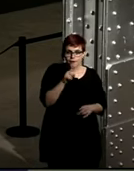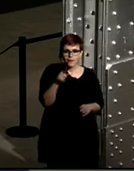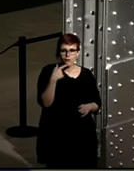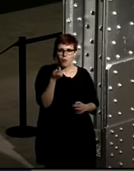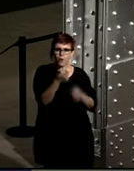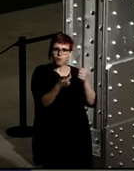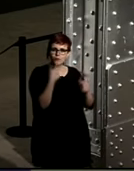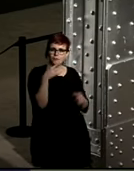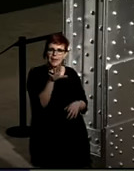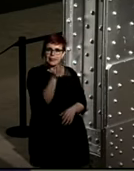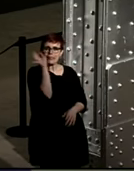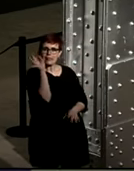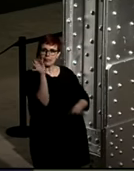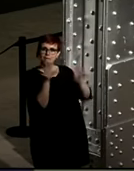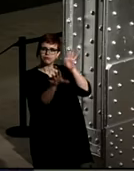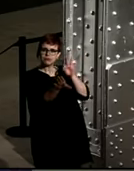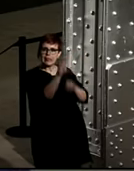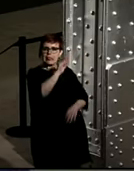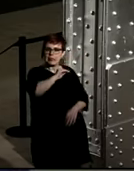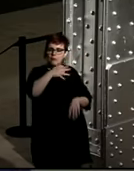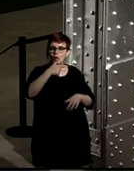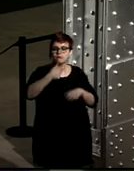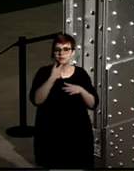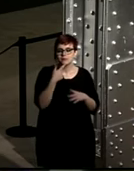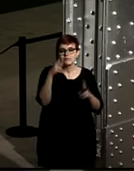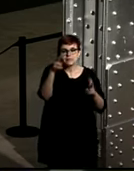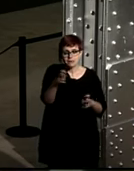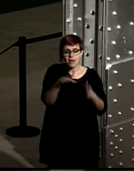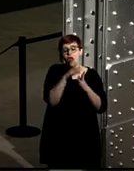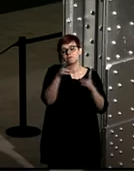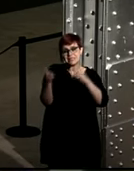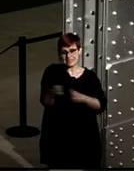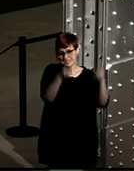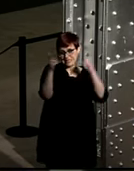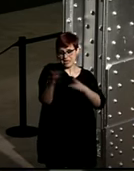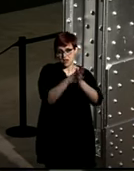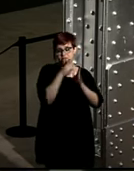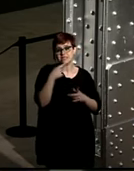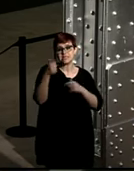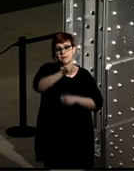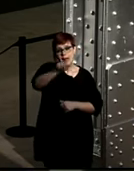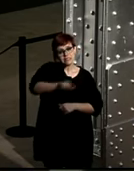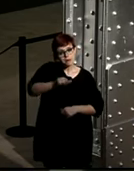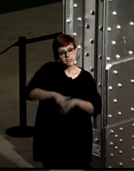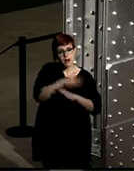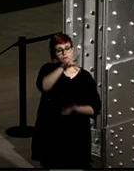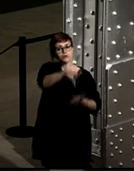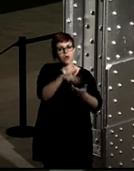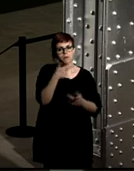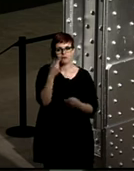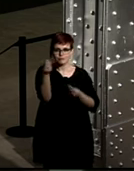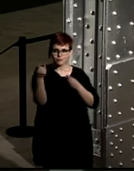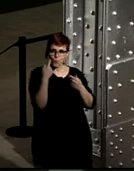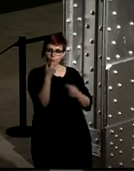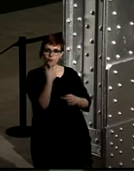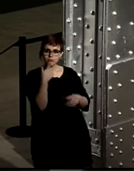ríe, pero un poquito. Más seguidas, los capítulos son semanales, sí. En el caso de las series, y puedes ir viendo un poco